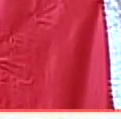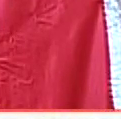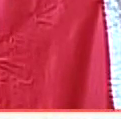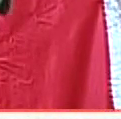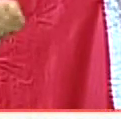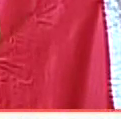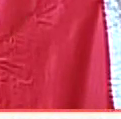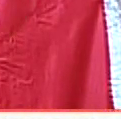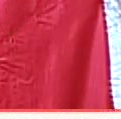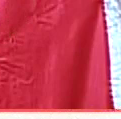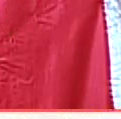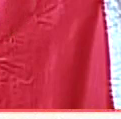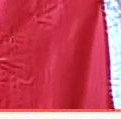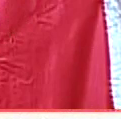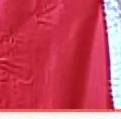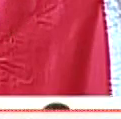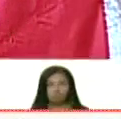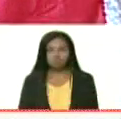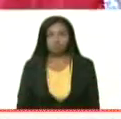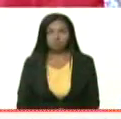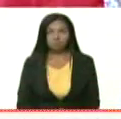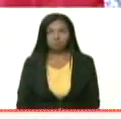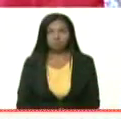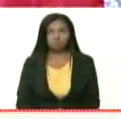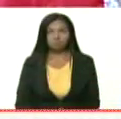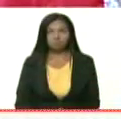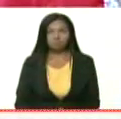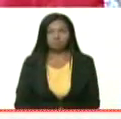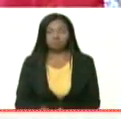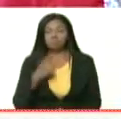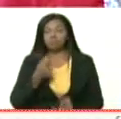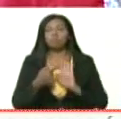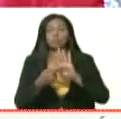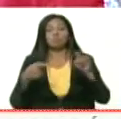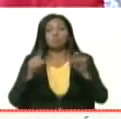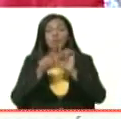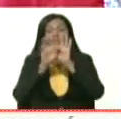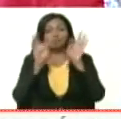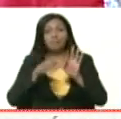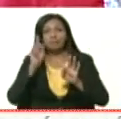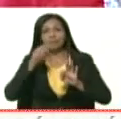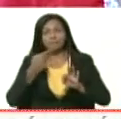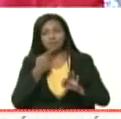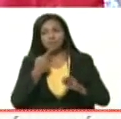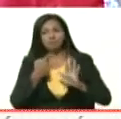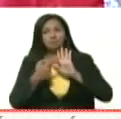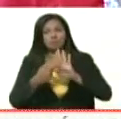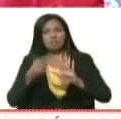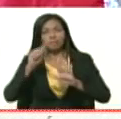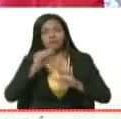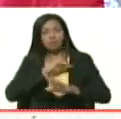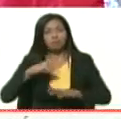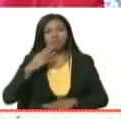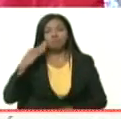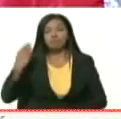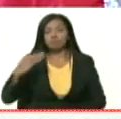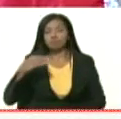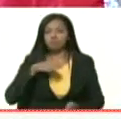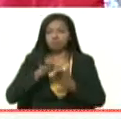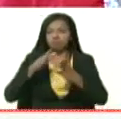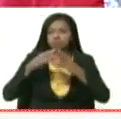documentales, películas que le muestran y le pueden mostrar a nuestra juventud, sobre